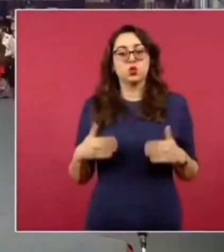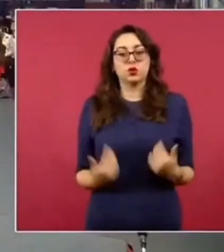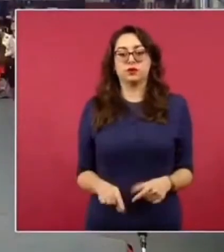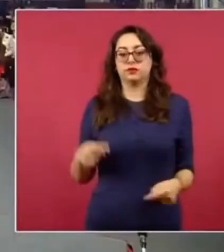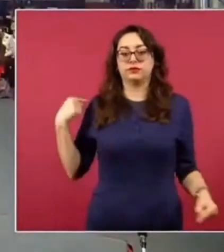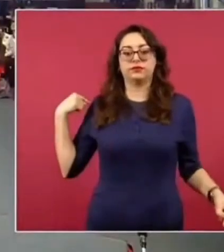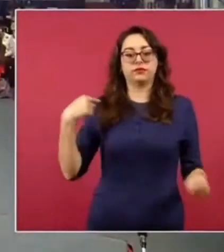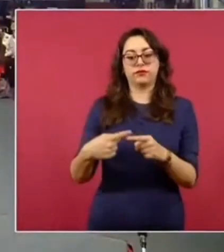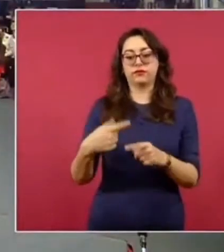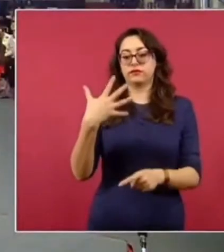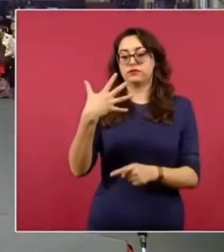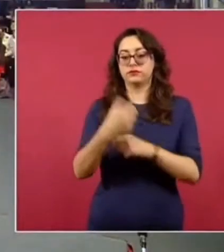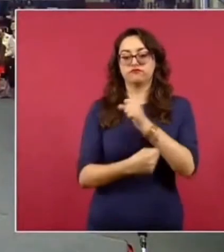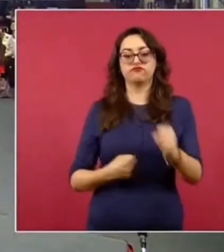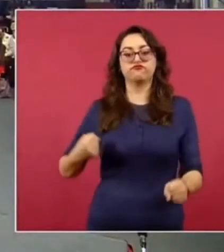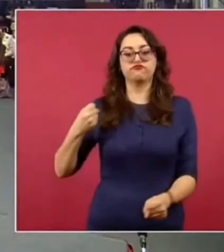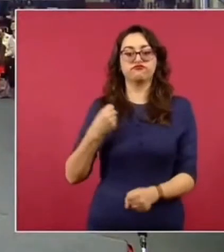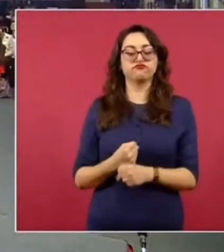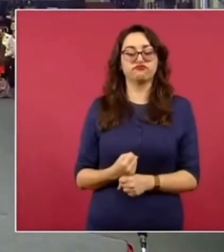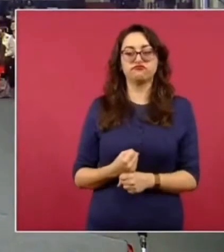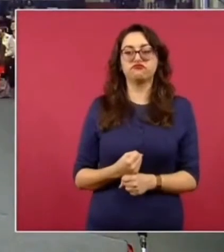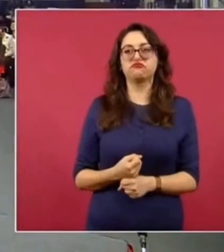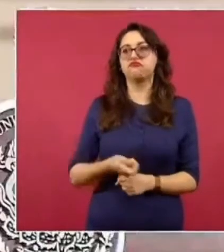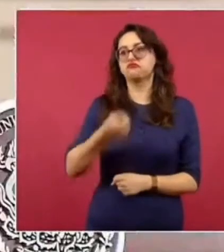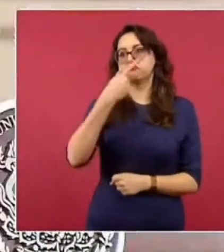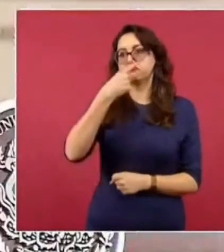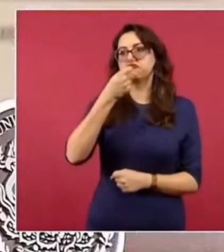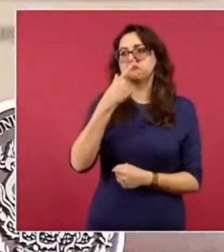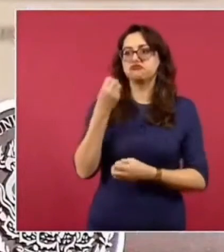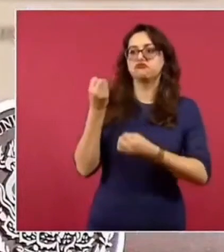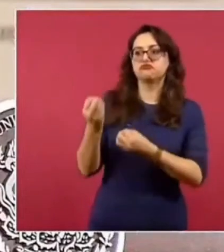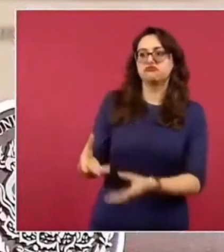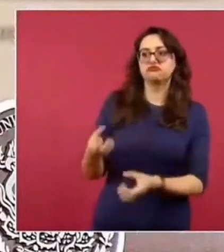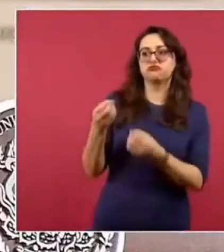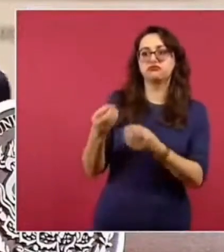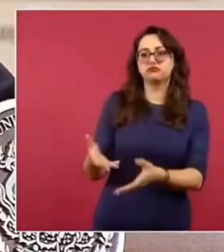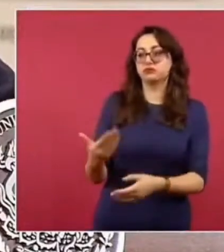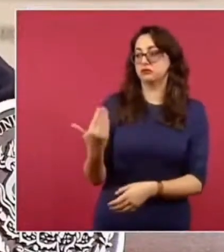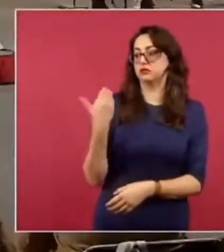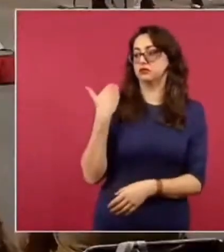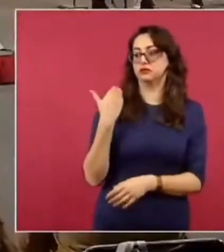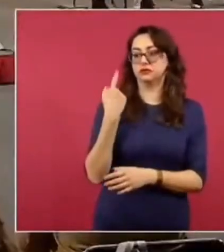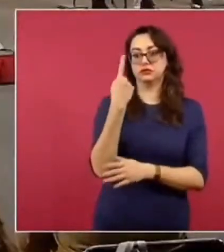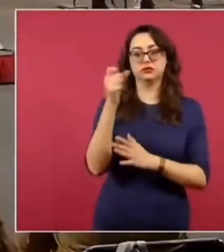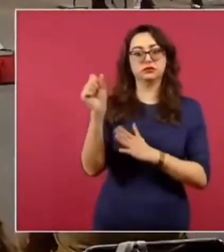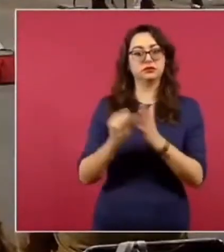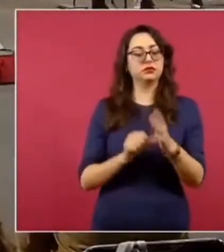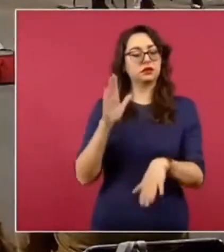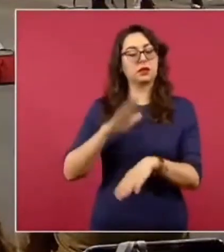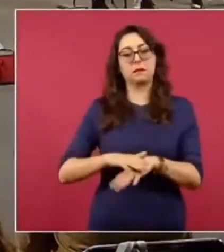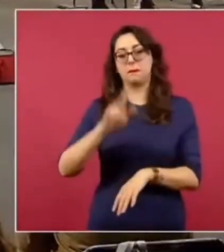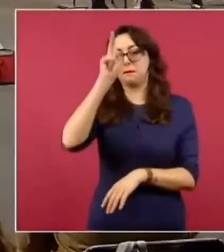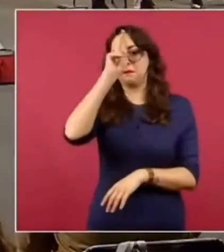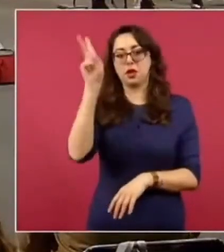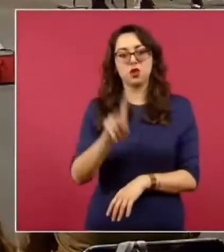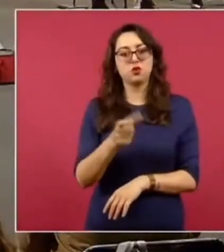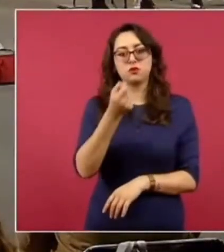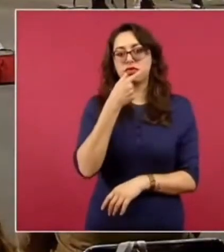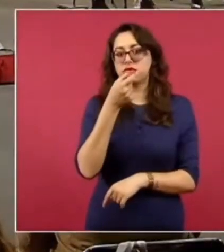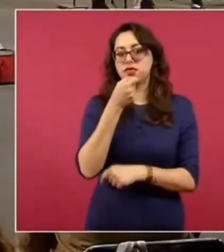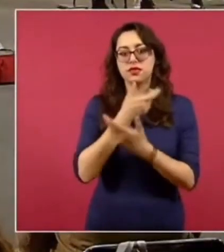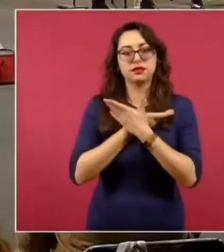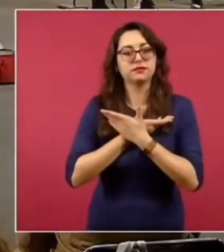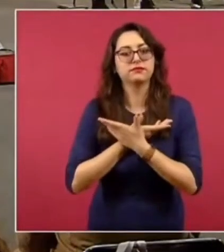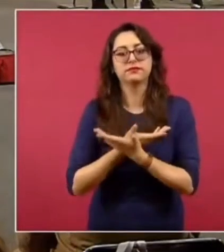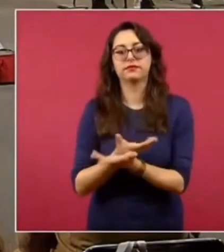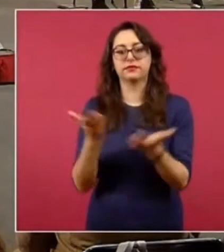los últimos 5 años en el Seguro Social. Ahora, si pudiéramos poner un video sobre este proceso ya en el